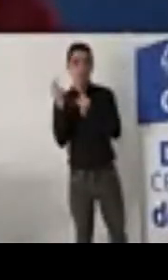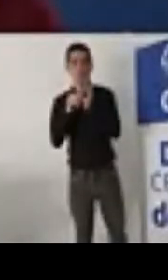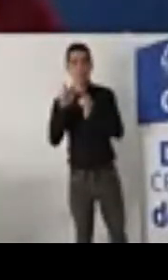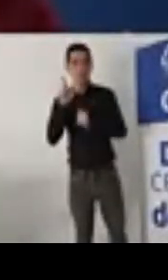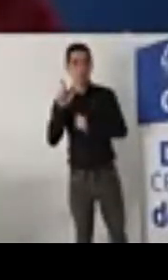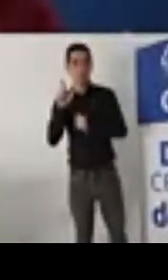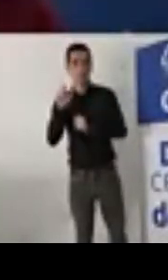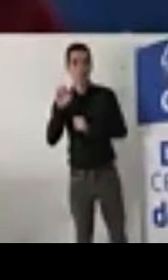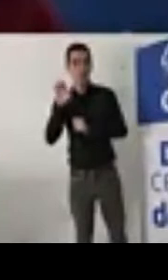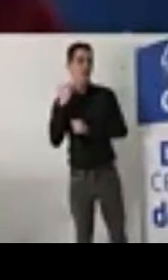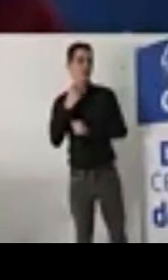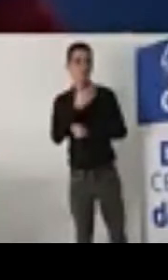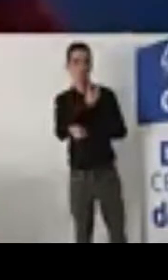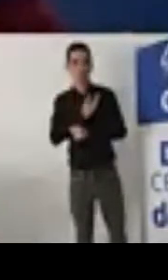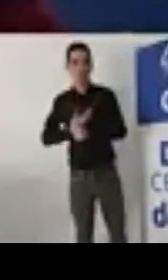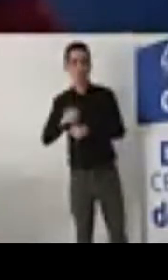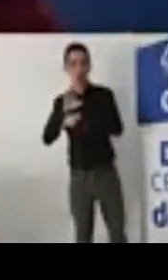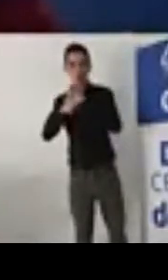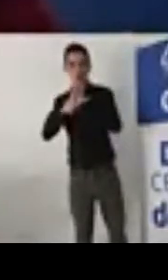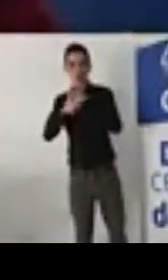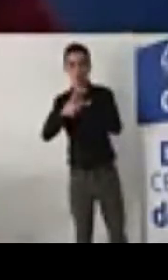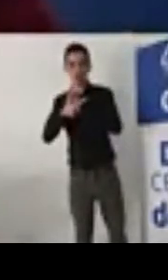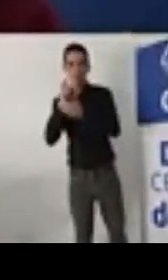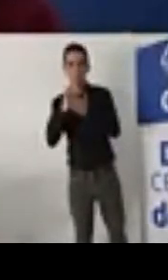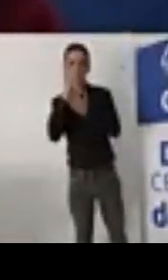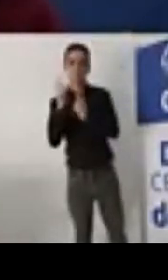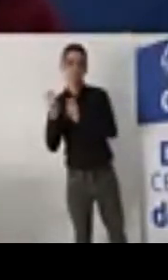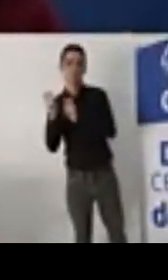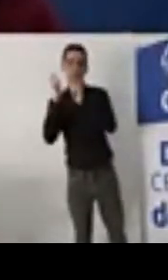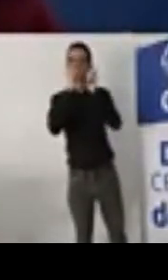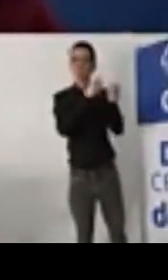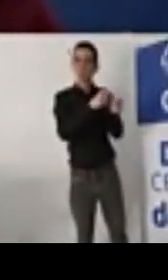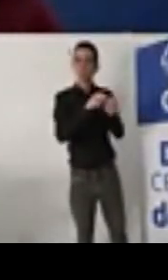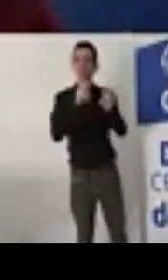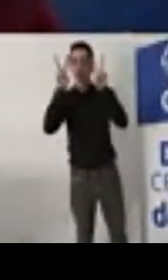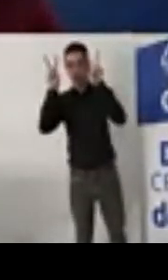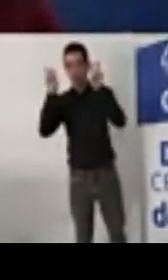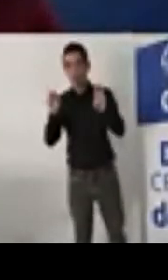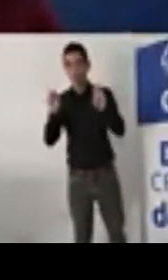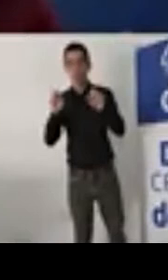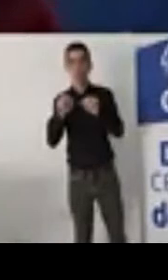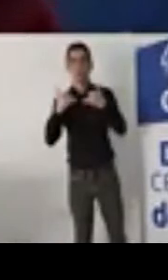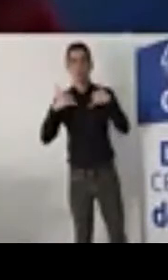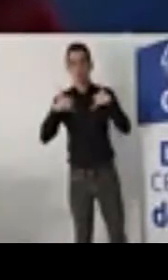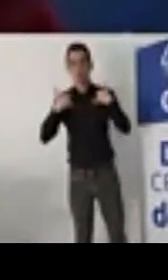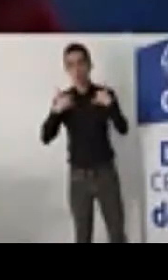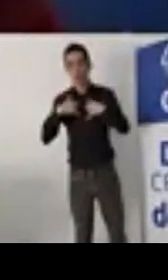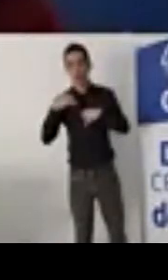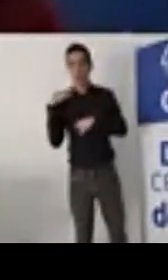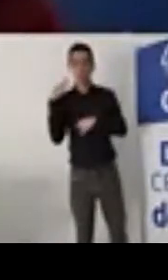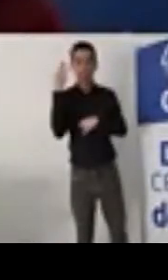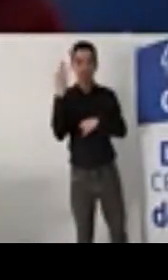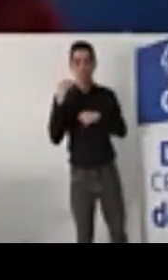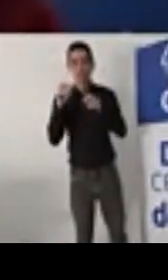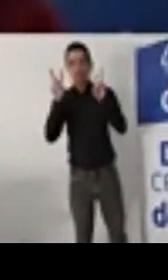la Paz, Juan Manuel Santos, el Premio Nacional de Voluntariado Juvenil, categoría Desarrollo Sostenible. Gracias a